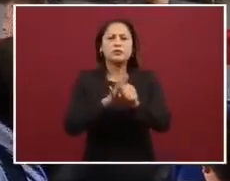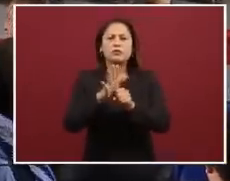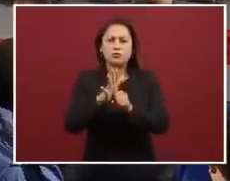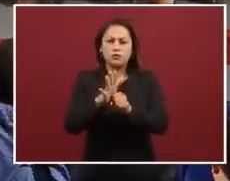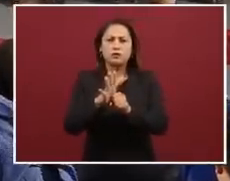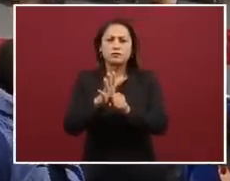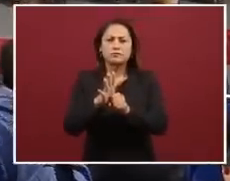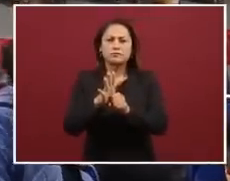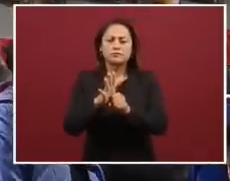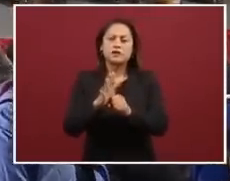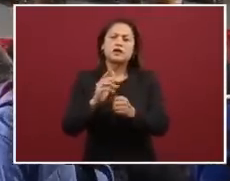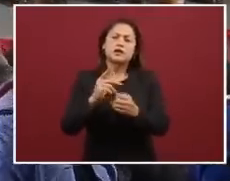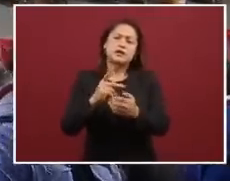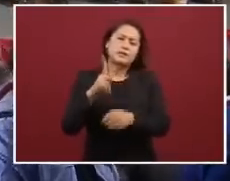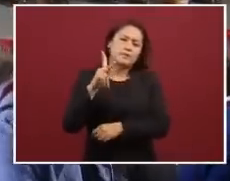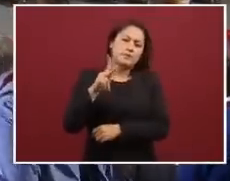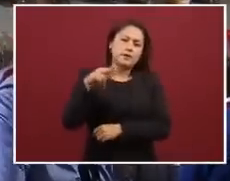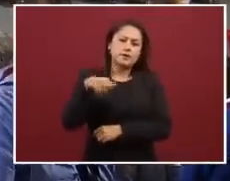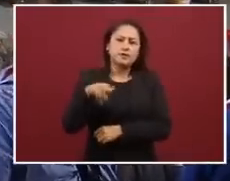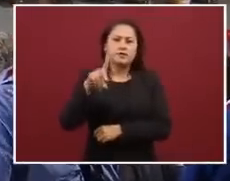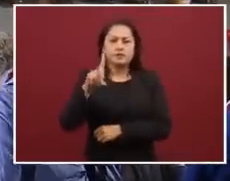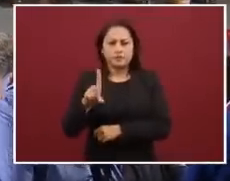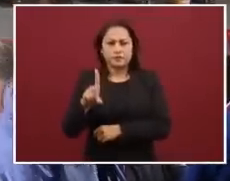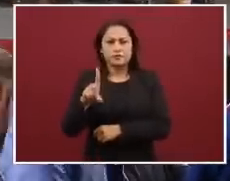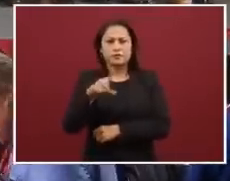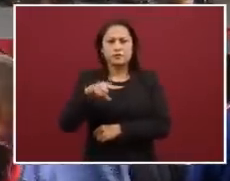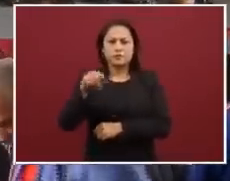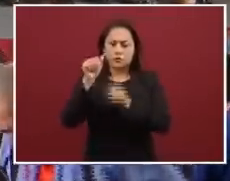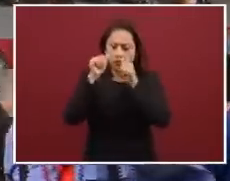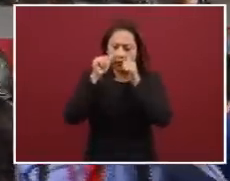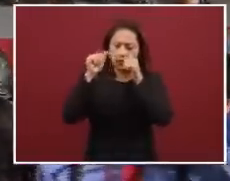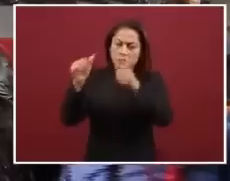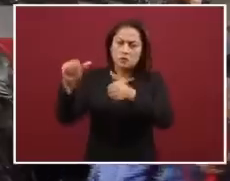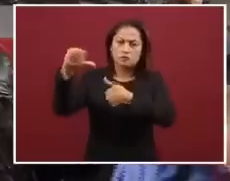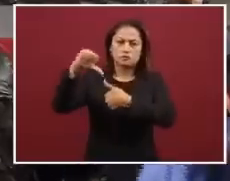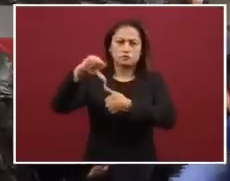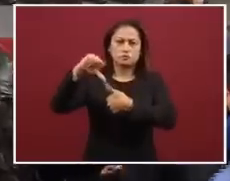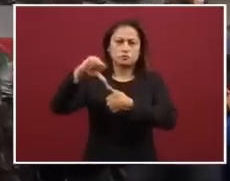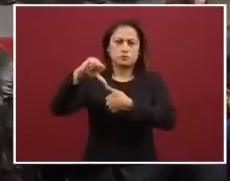del Plan de Desarrollo Integral para Centroamérica la semana que entra.